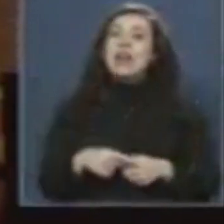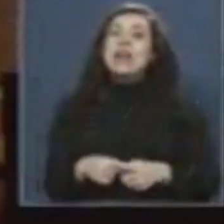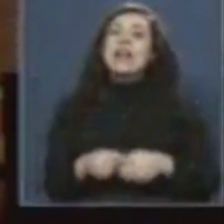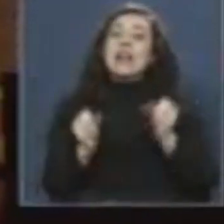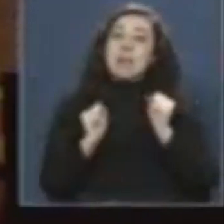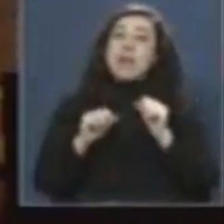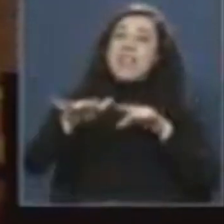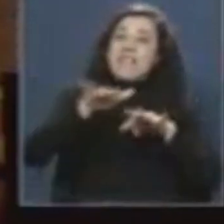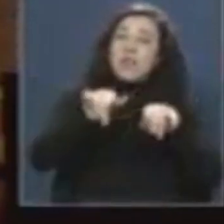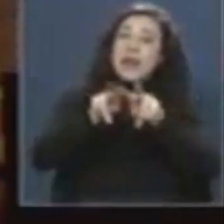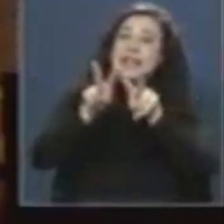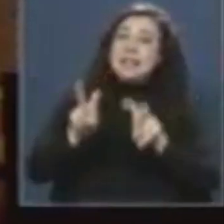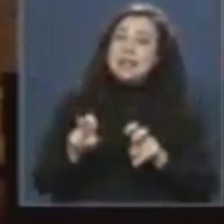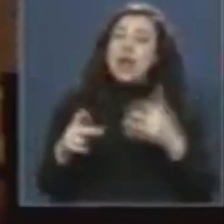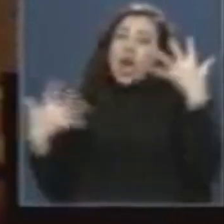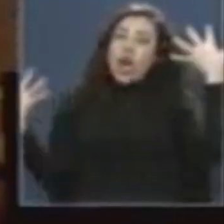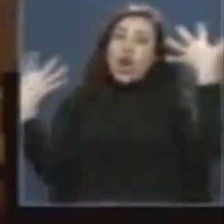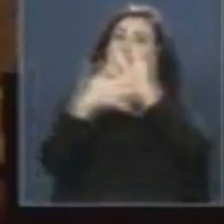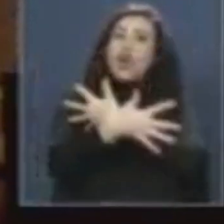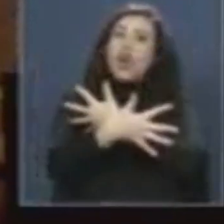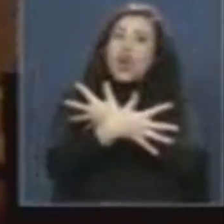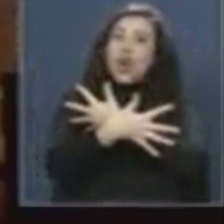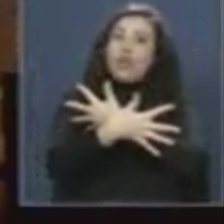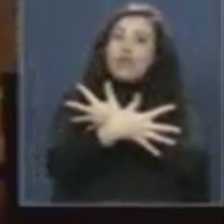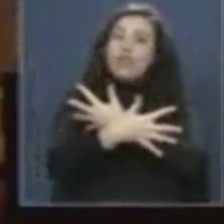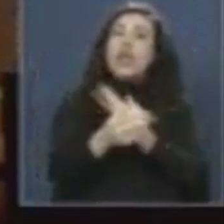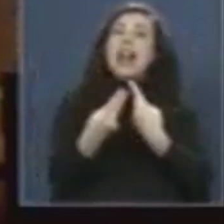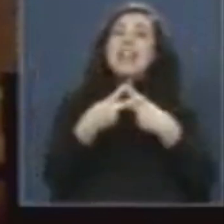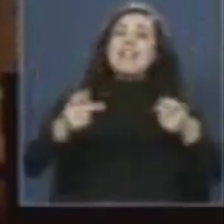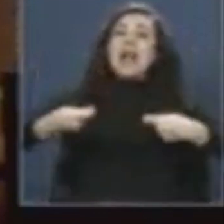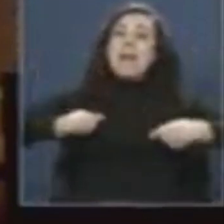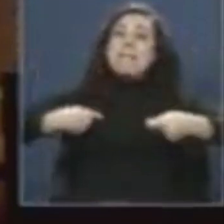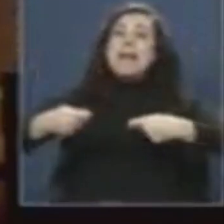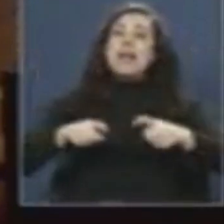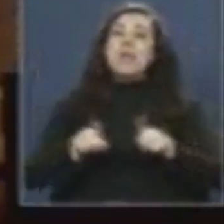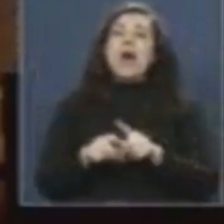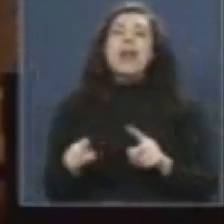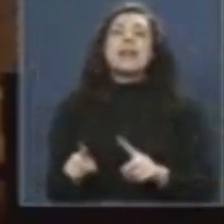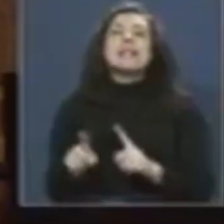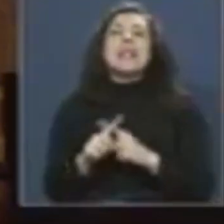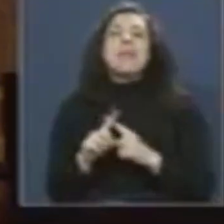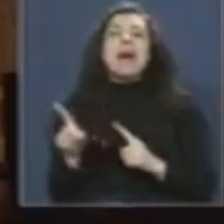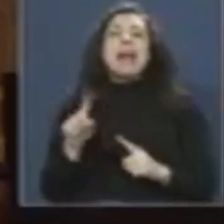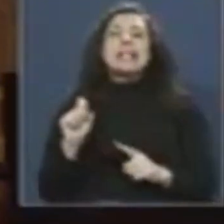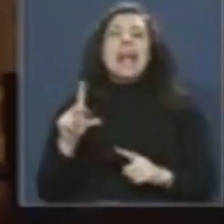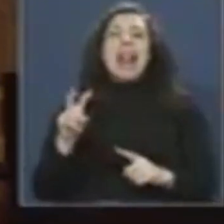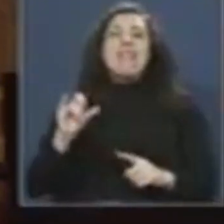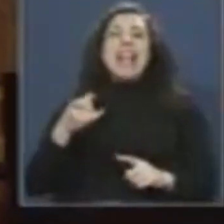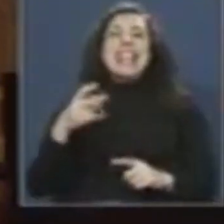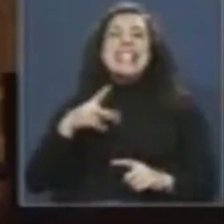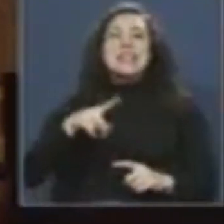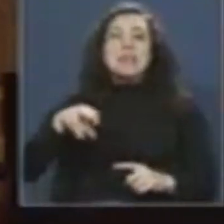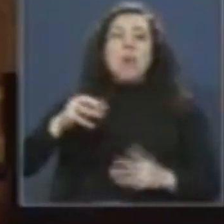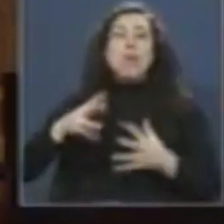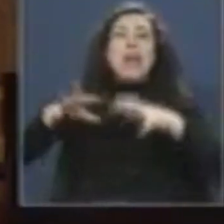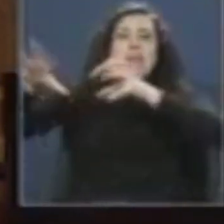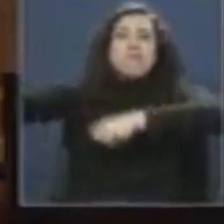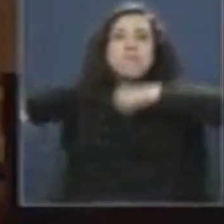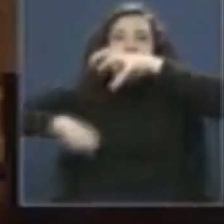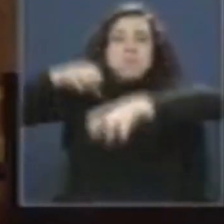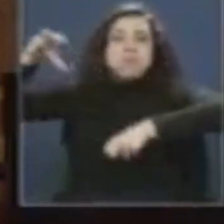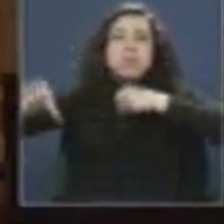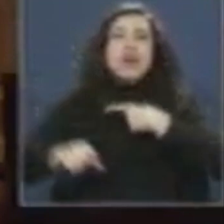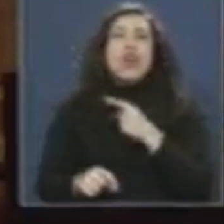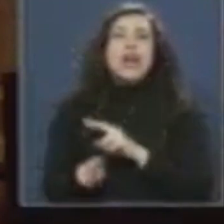esta materia, ha confundido libertad de mercado con salvajismo. Porque eso es depredación, presidente.